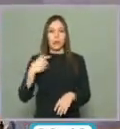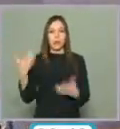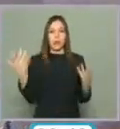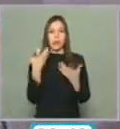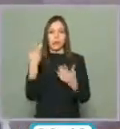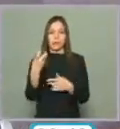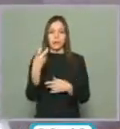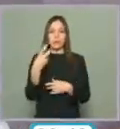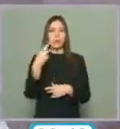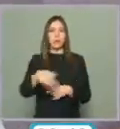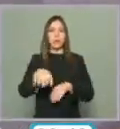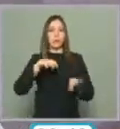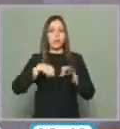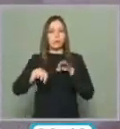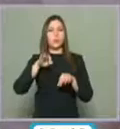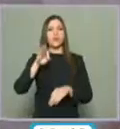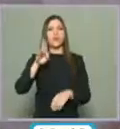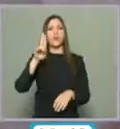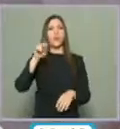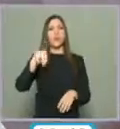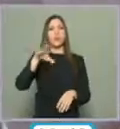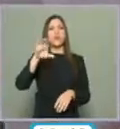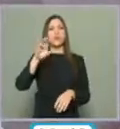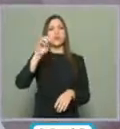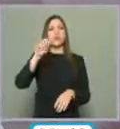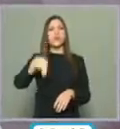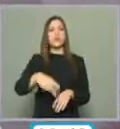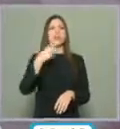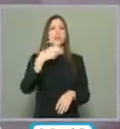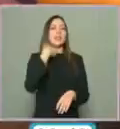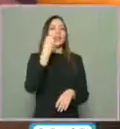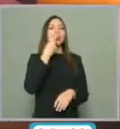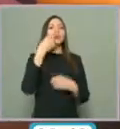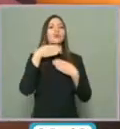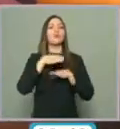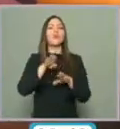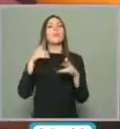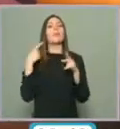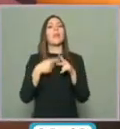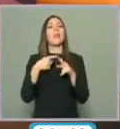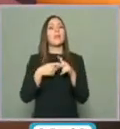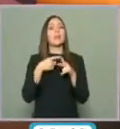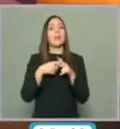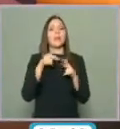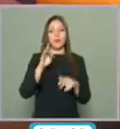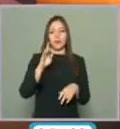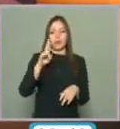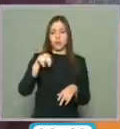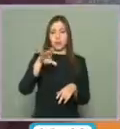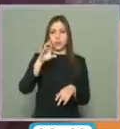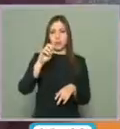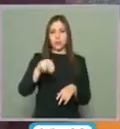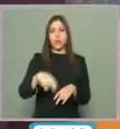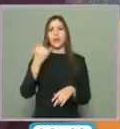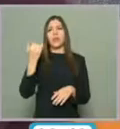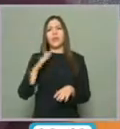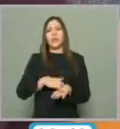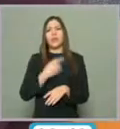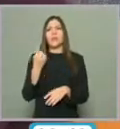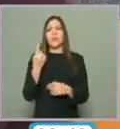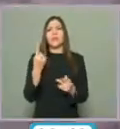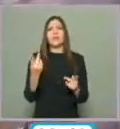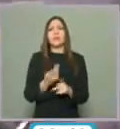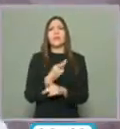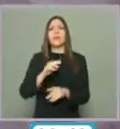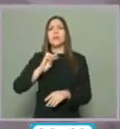función. El término función es un término matemático. ¿Sí? Por lo tanto, de pronto dirías, bueno, ¿y qué pasa con las